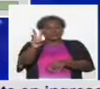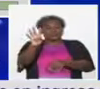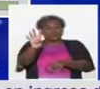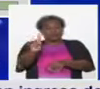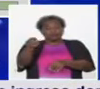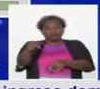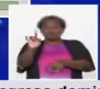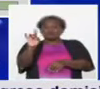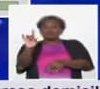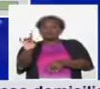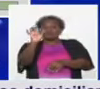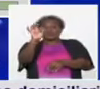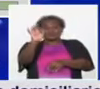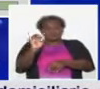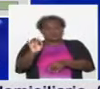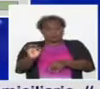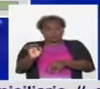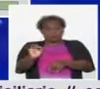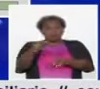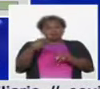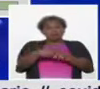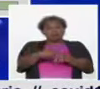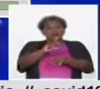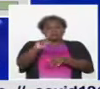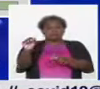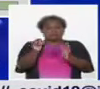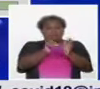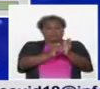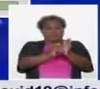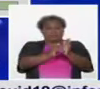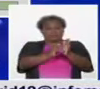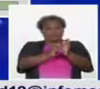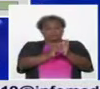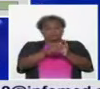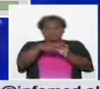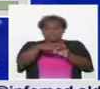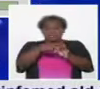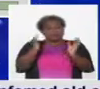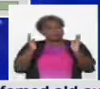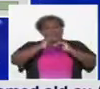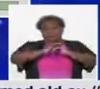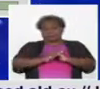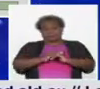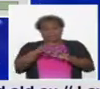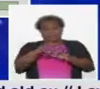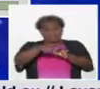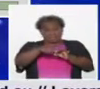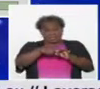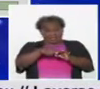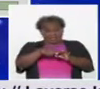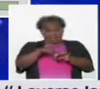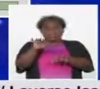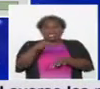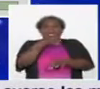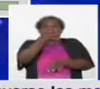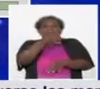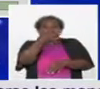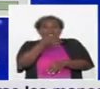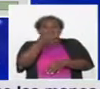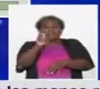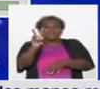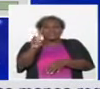134,9 por 100.000. El municipio especial Isla de la Juventud no tiene casos. Estoy diciendo que desde hace más de 21 días no tiene